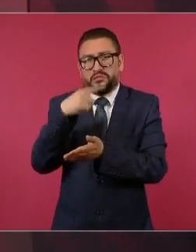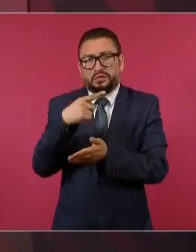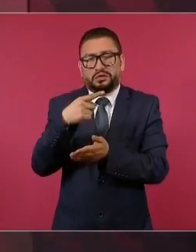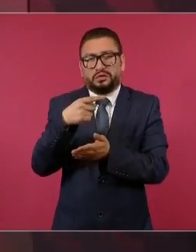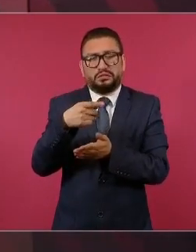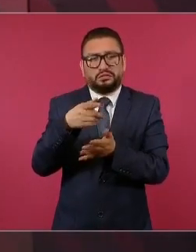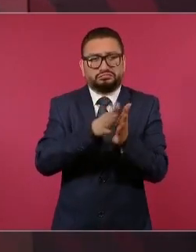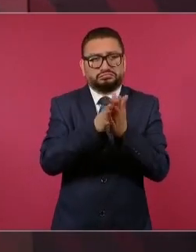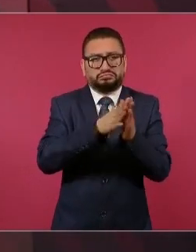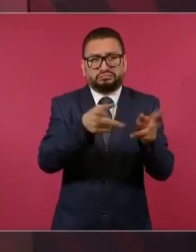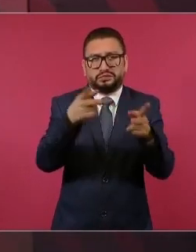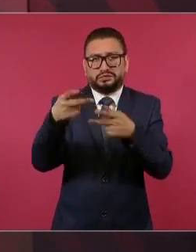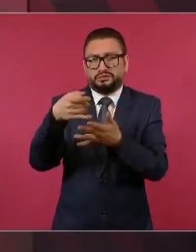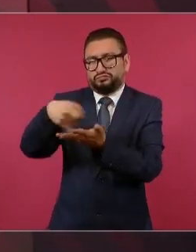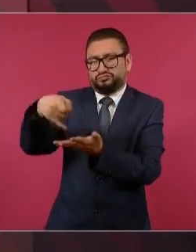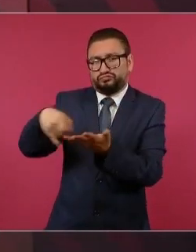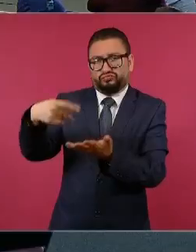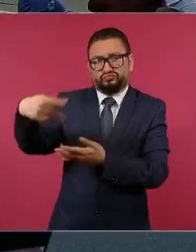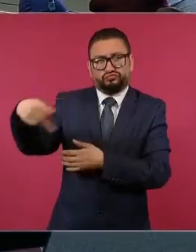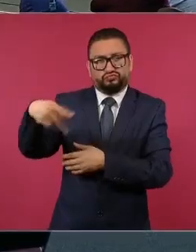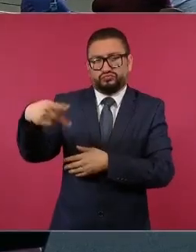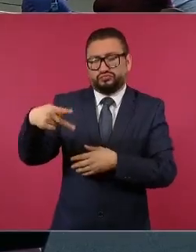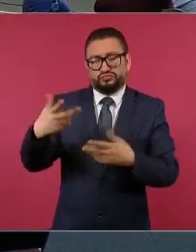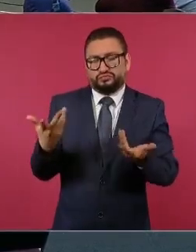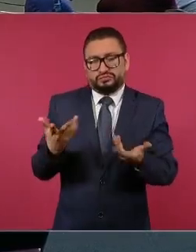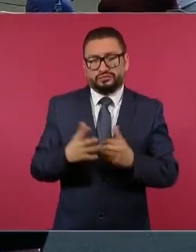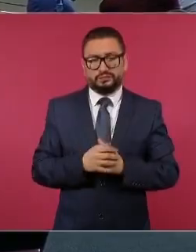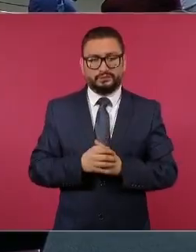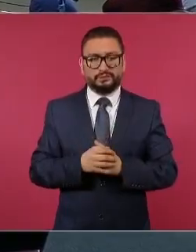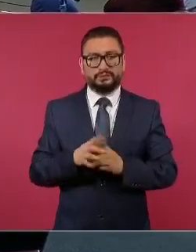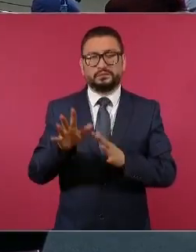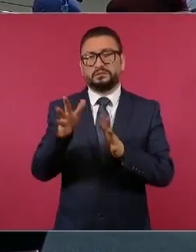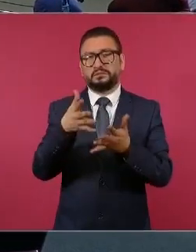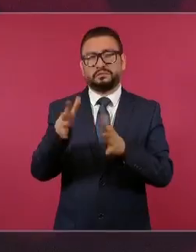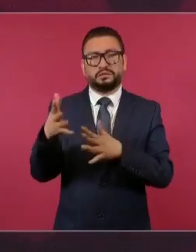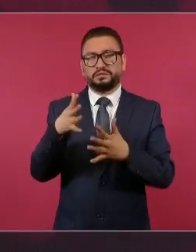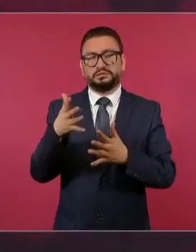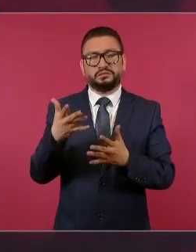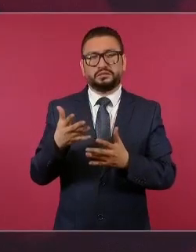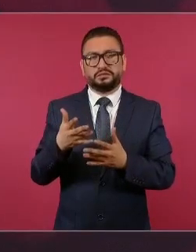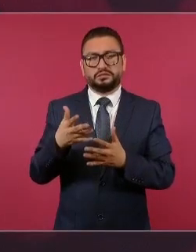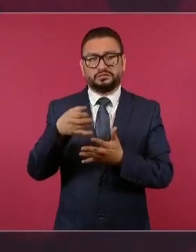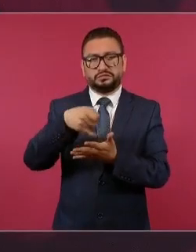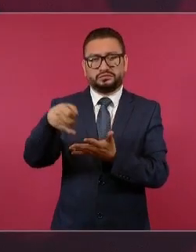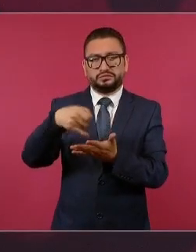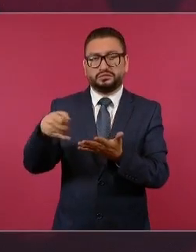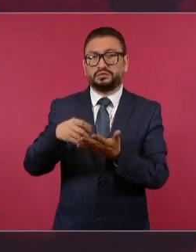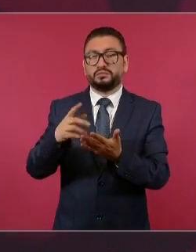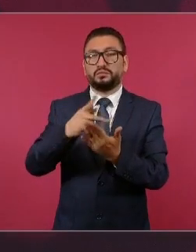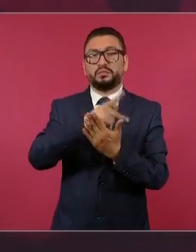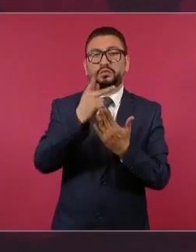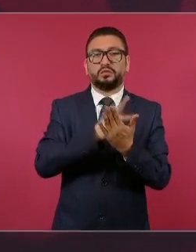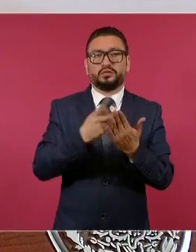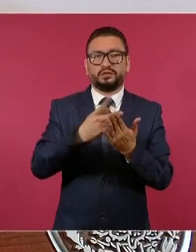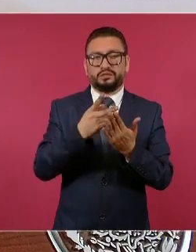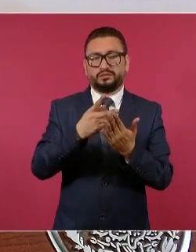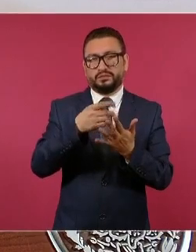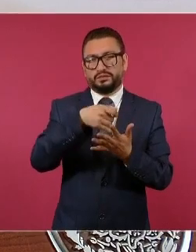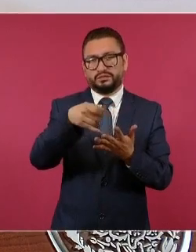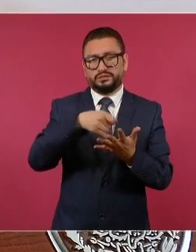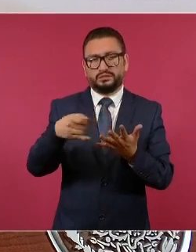para hacer el chocolate, y deben de haber sembradas del programa